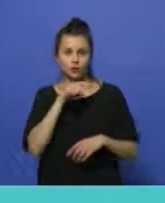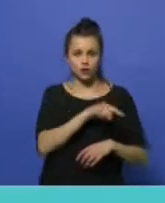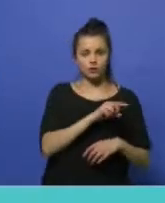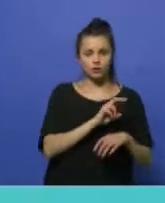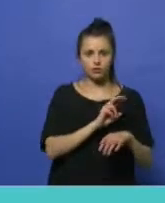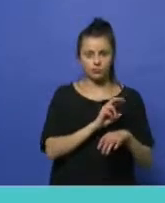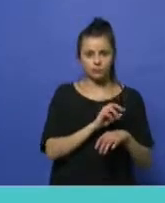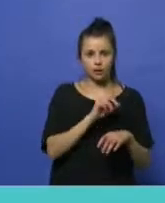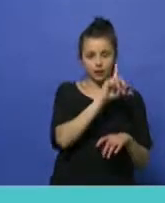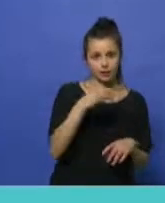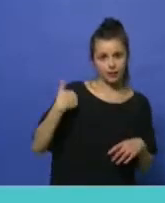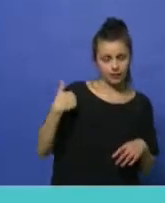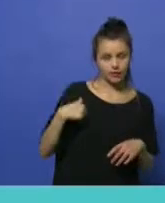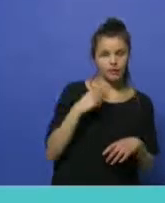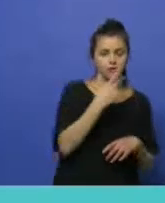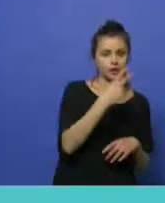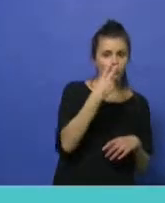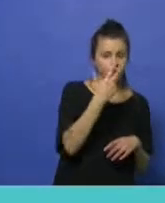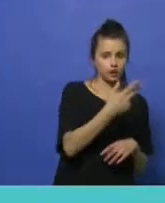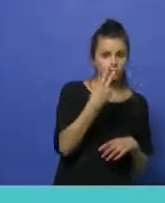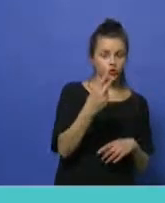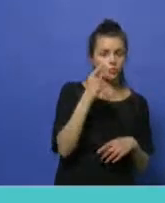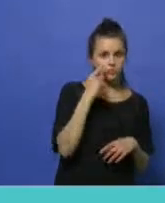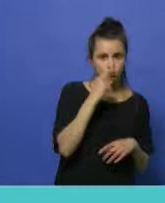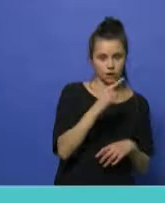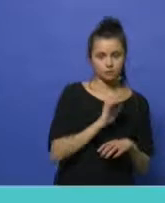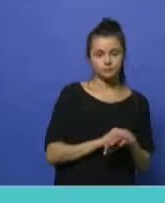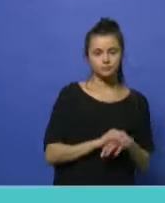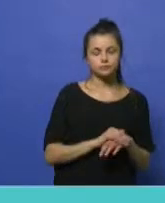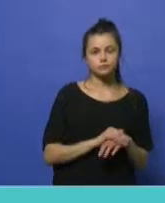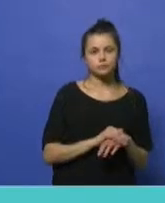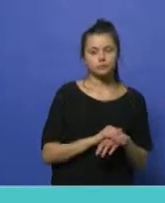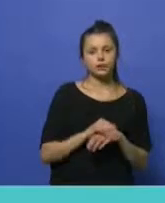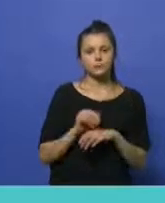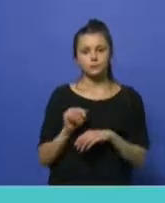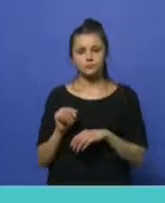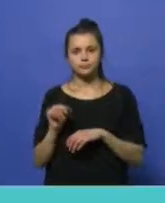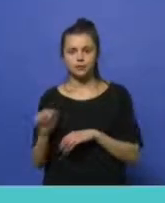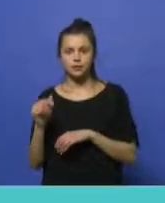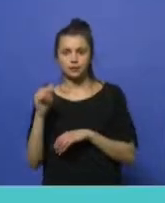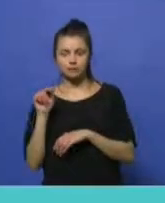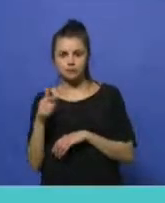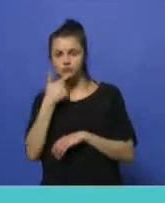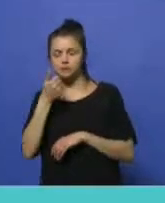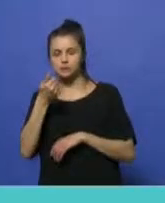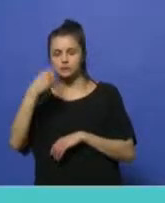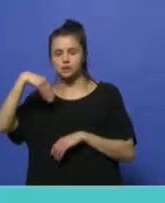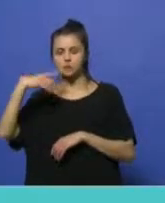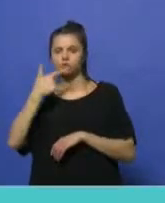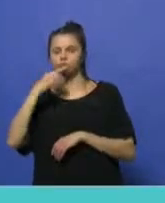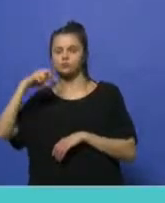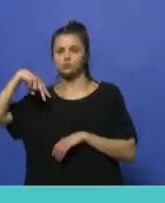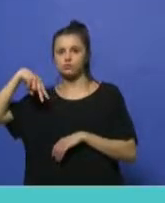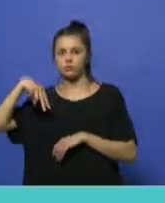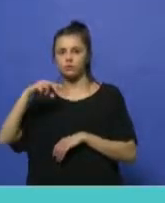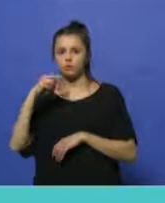de Samsung Galaxy S9 a 32 mil pesos. El celular de más alta gama, si se quiere, de Samsung, el Note 9, en Argentina